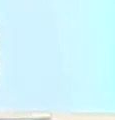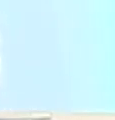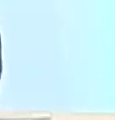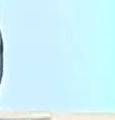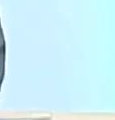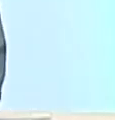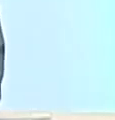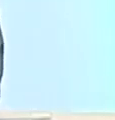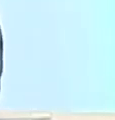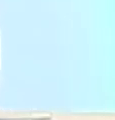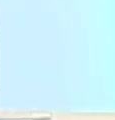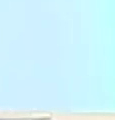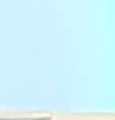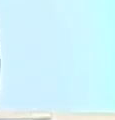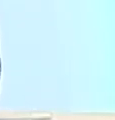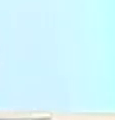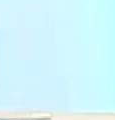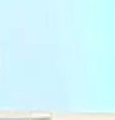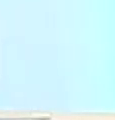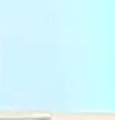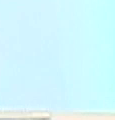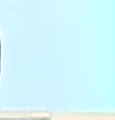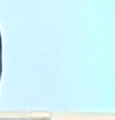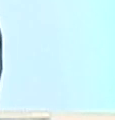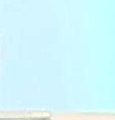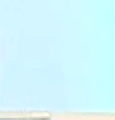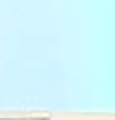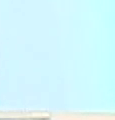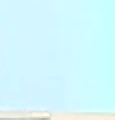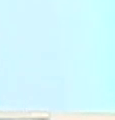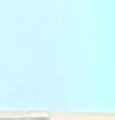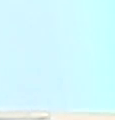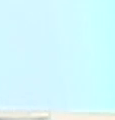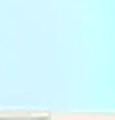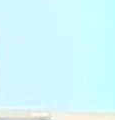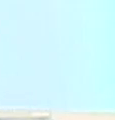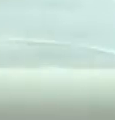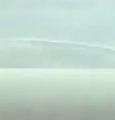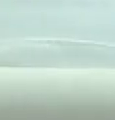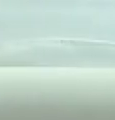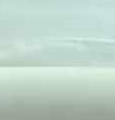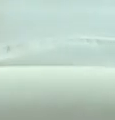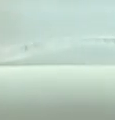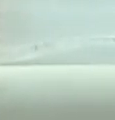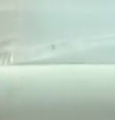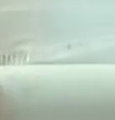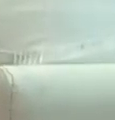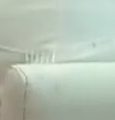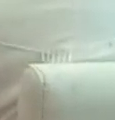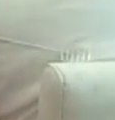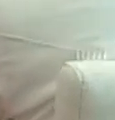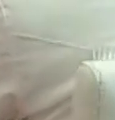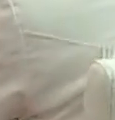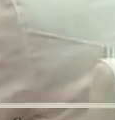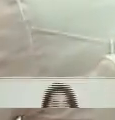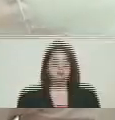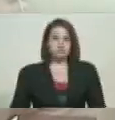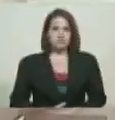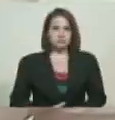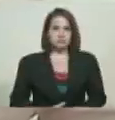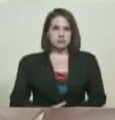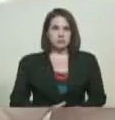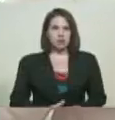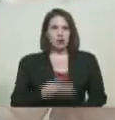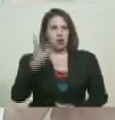la déca burguesa enfrentando la amenaza de un fraudulento intento de activar un referéndum revocatorio cuantas